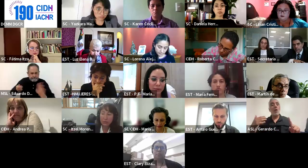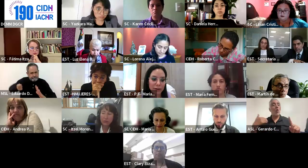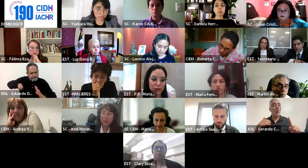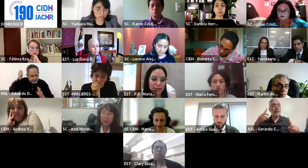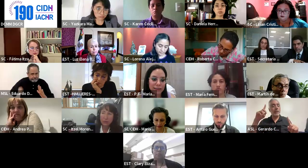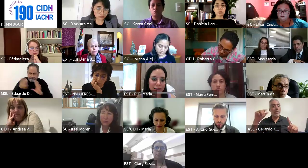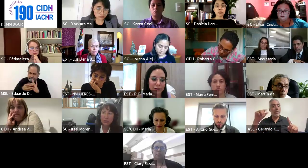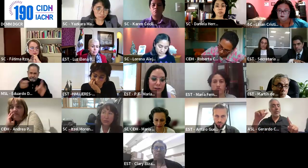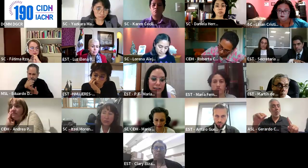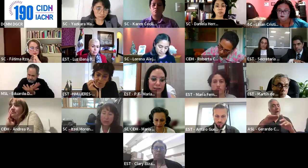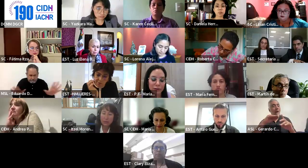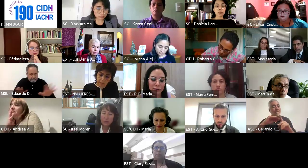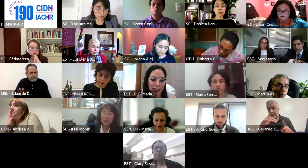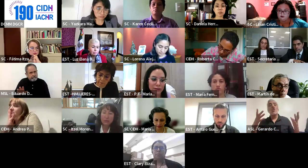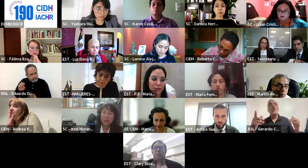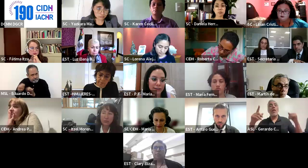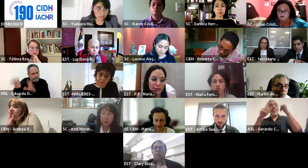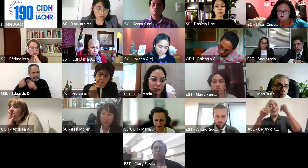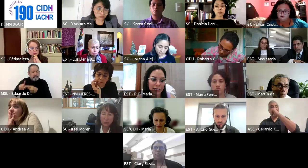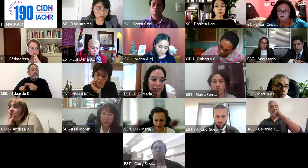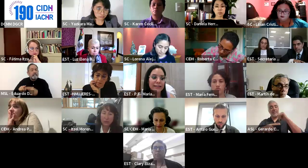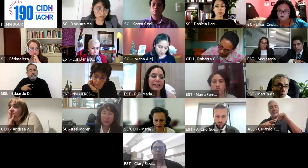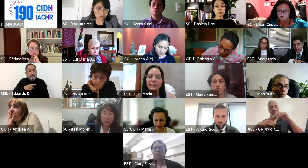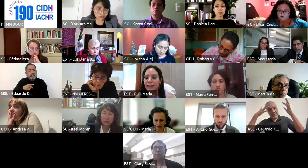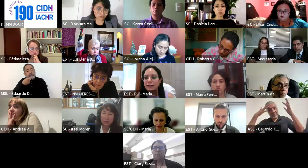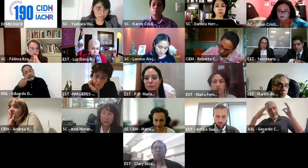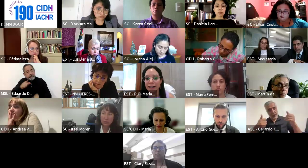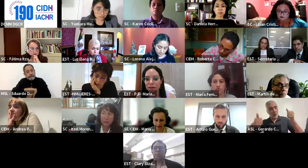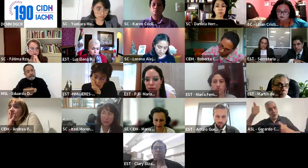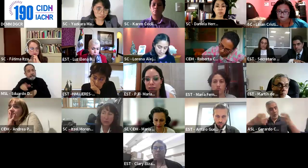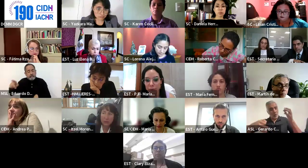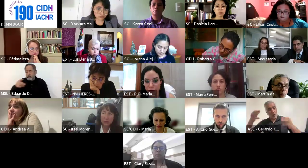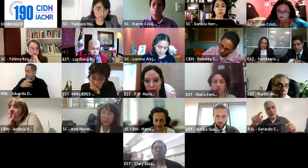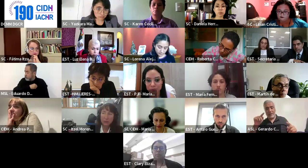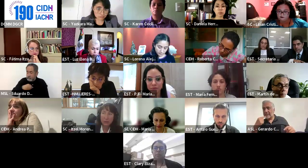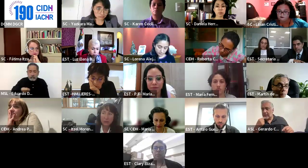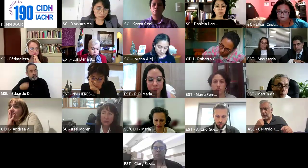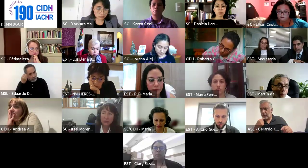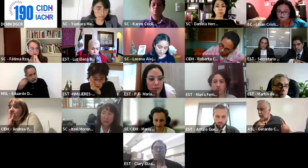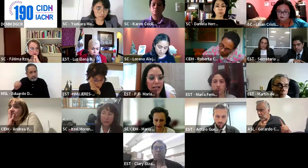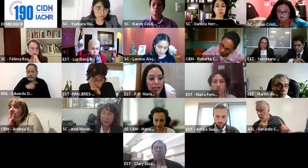la Suprema Corte señaló que las autoridades jurisdiccionales tienen obligación de uno,